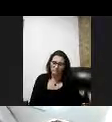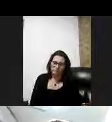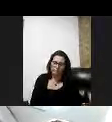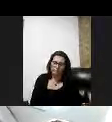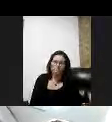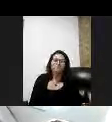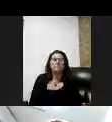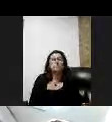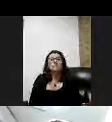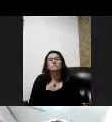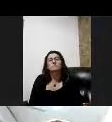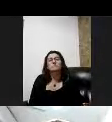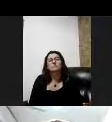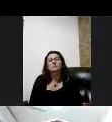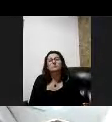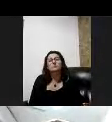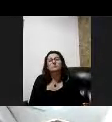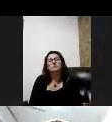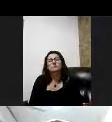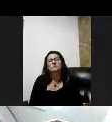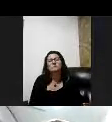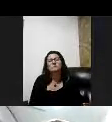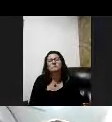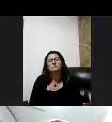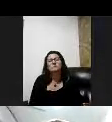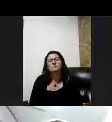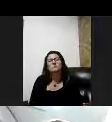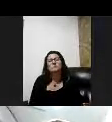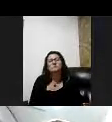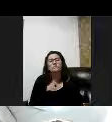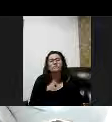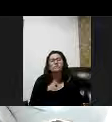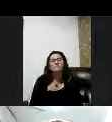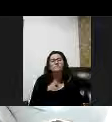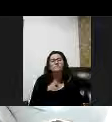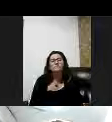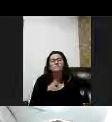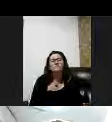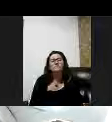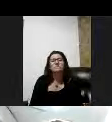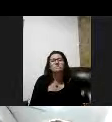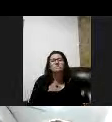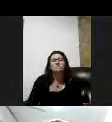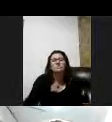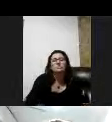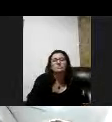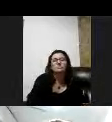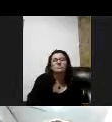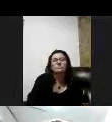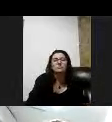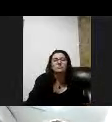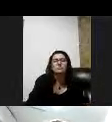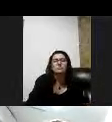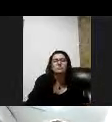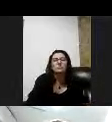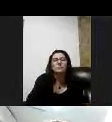fue aprobado por el Comité de Ética de la Facultad, hicimos un estudio, los chiquilines trabajaron pila. Y acá, a ver, voy a